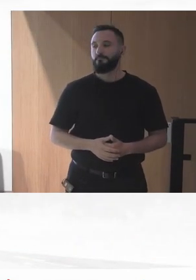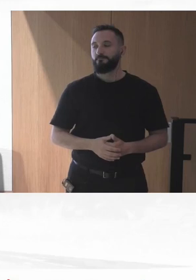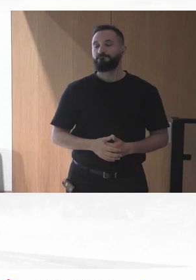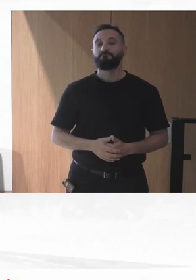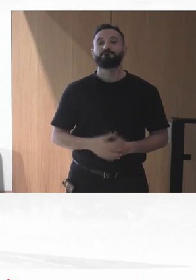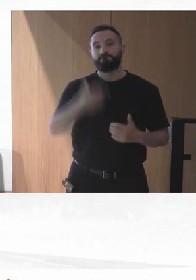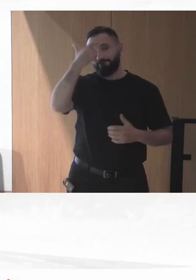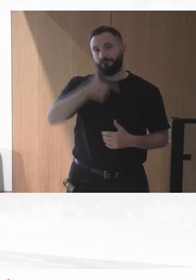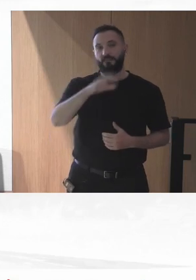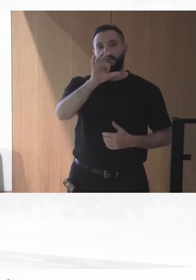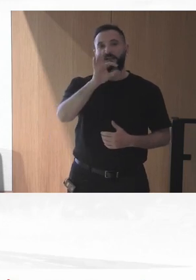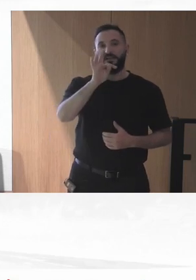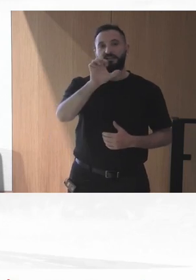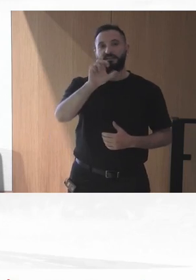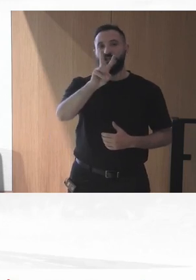Steven, de Validity.